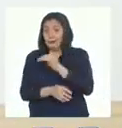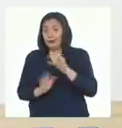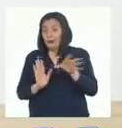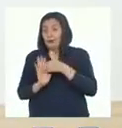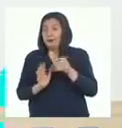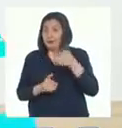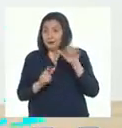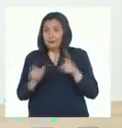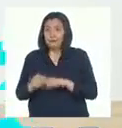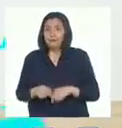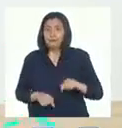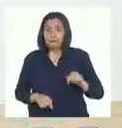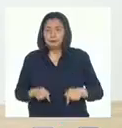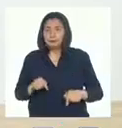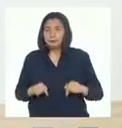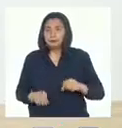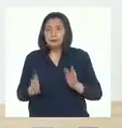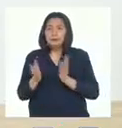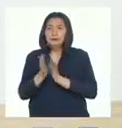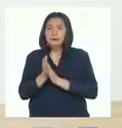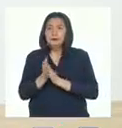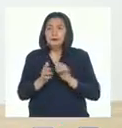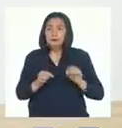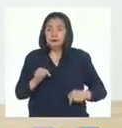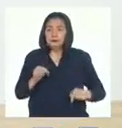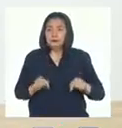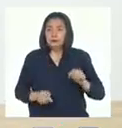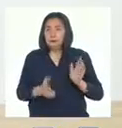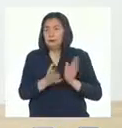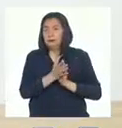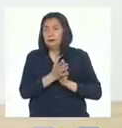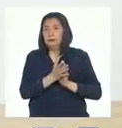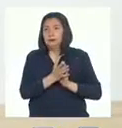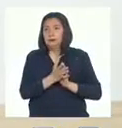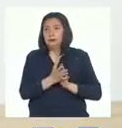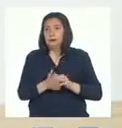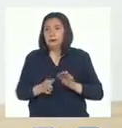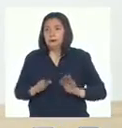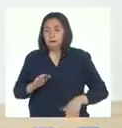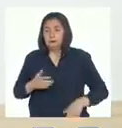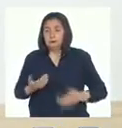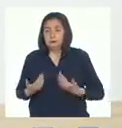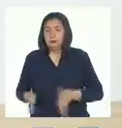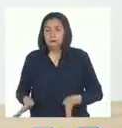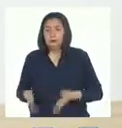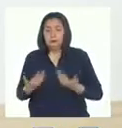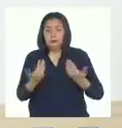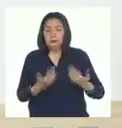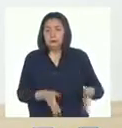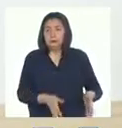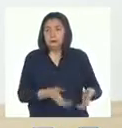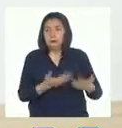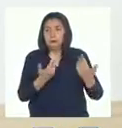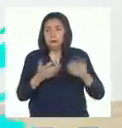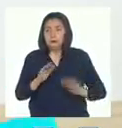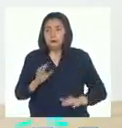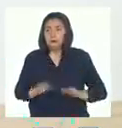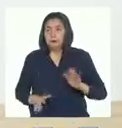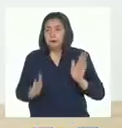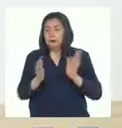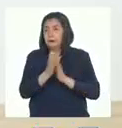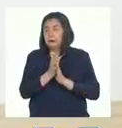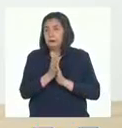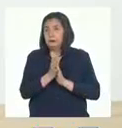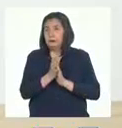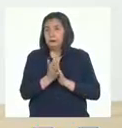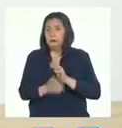2, 3, va. Piso, piso, palma. Piso, piso, palma. Abajo, arriba, piso,